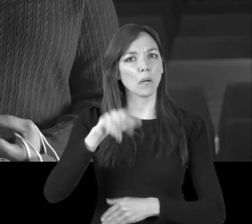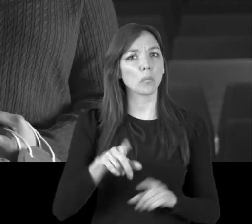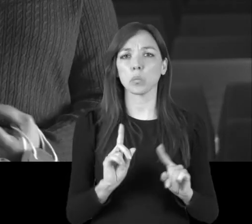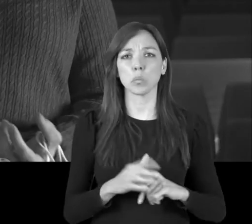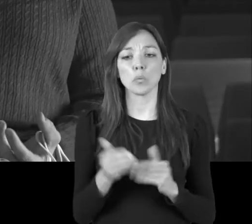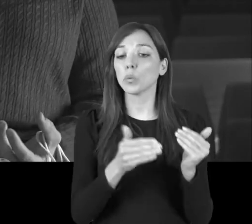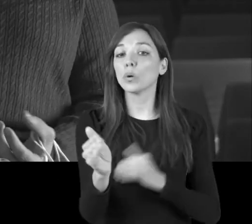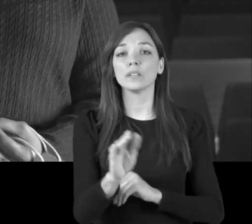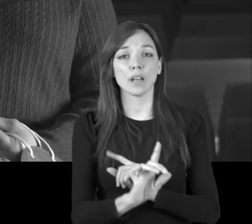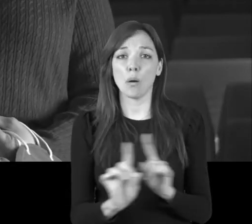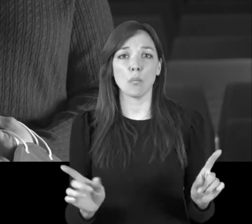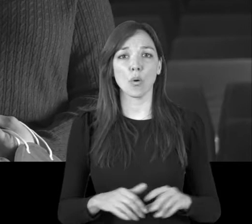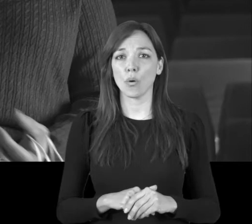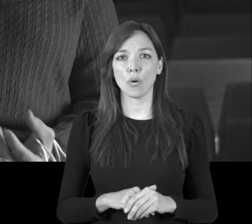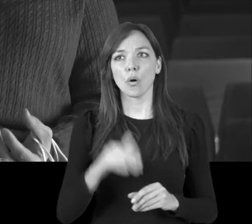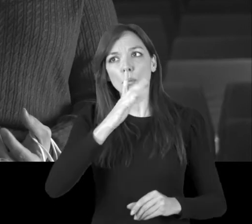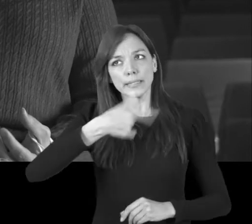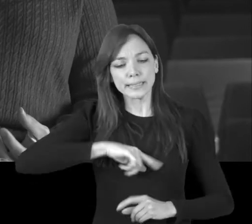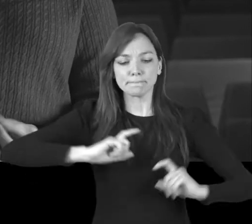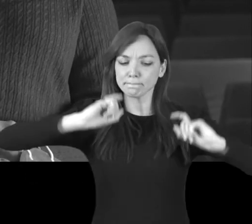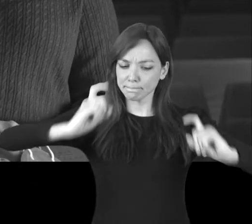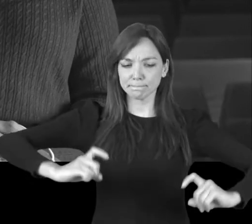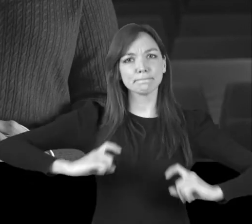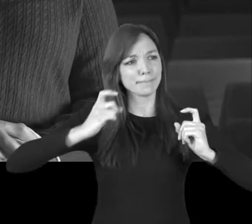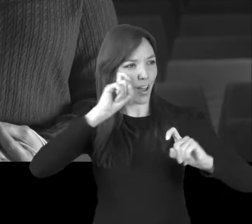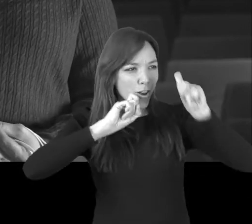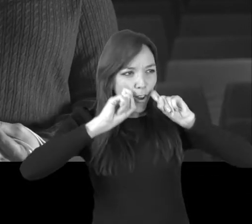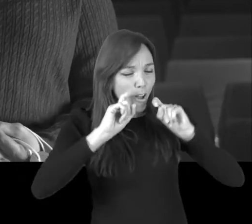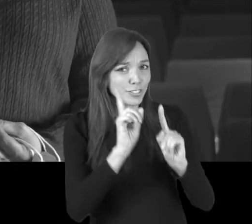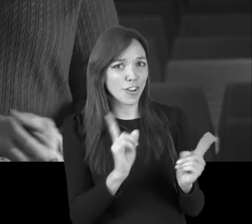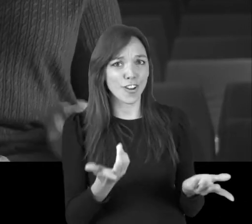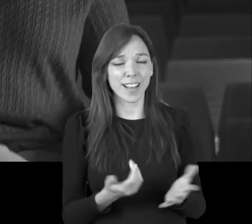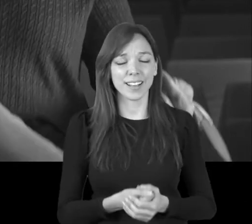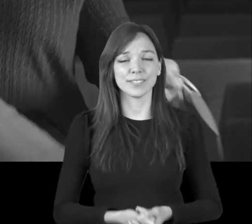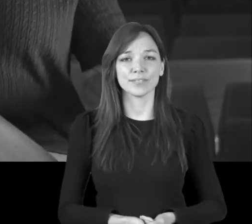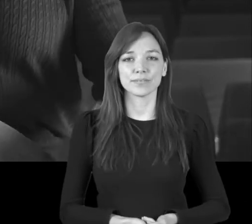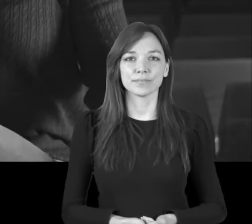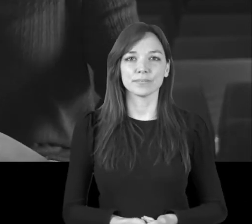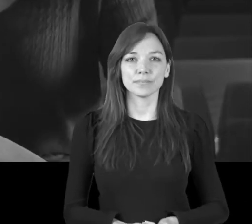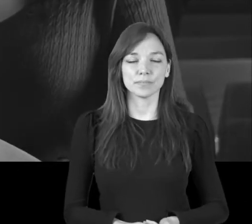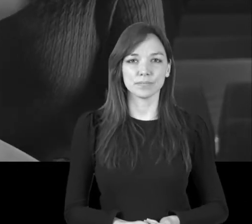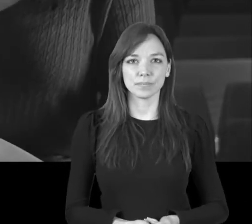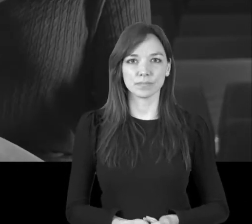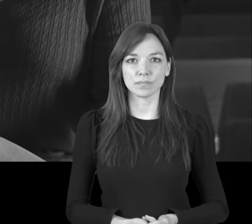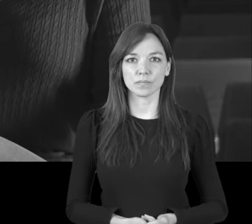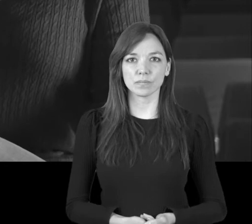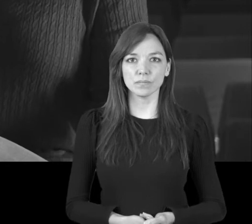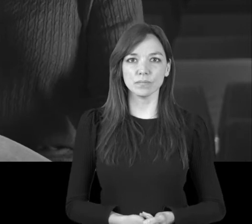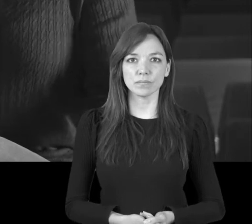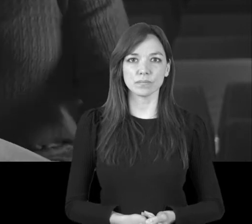discapacidad, nunca se ha sentido, ni se va a sentir, porque vamos a hacer todo lo posible, no llores, que después sale.